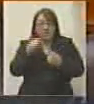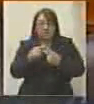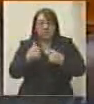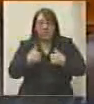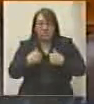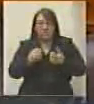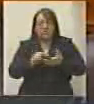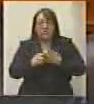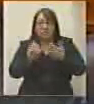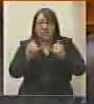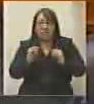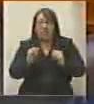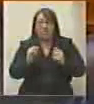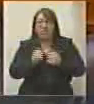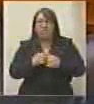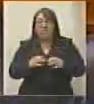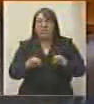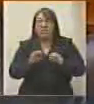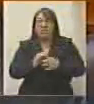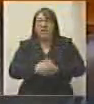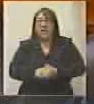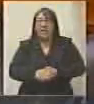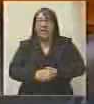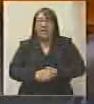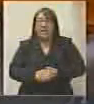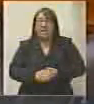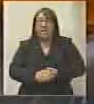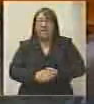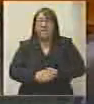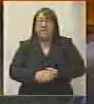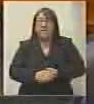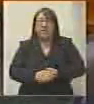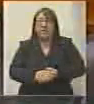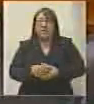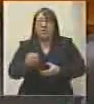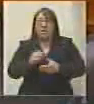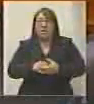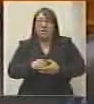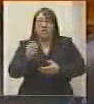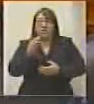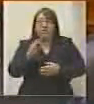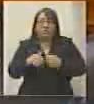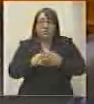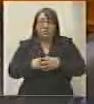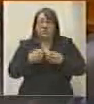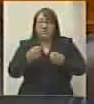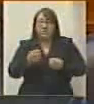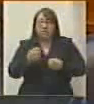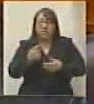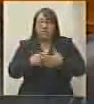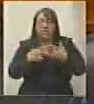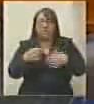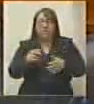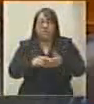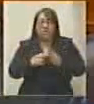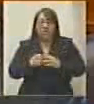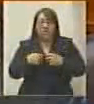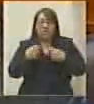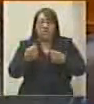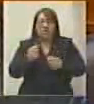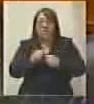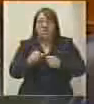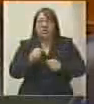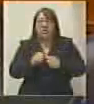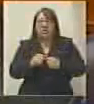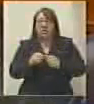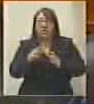contar con información detallada y actualizada, incluyendo el monto de la asignación que se le otorga y el